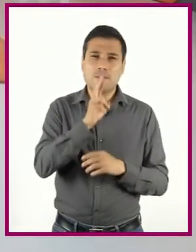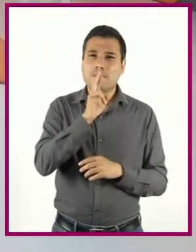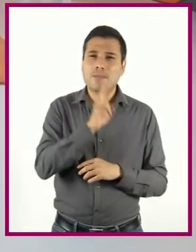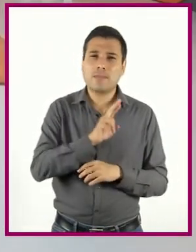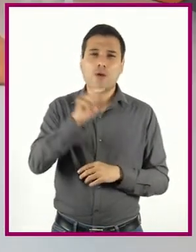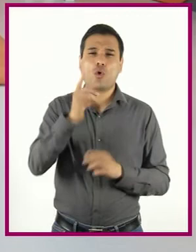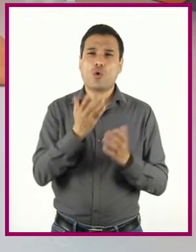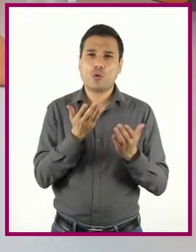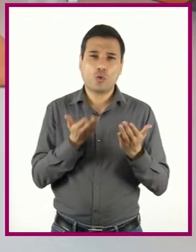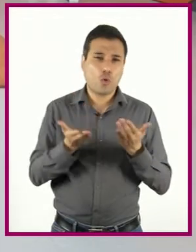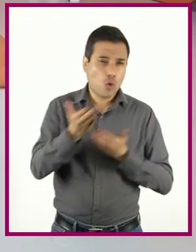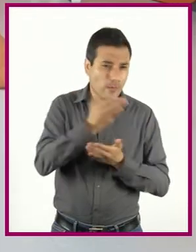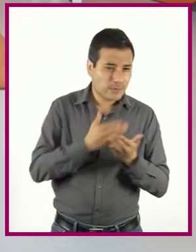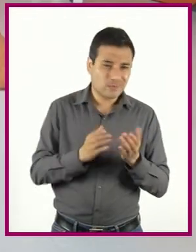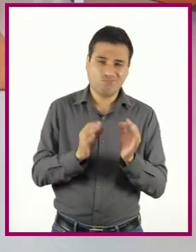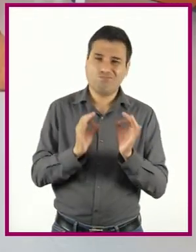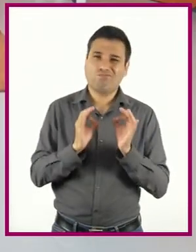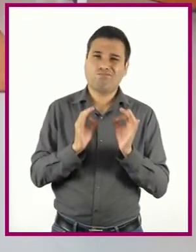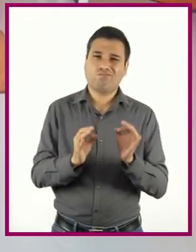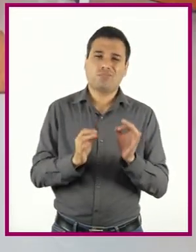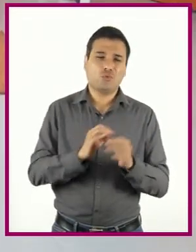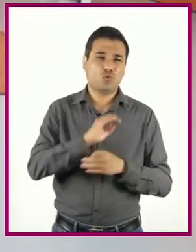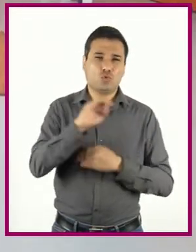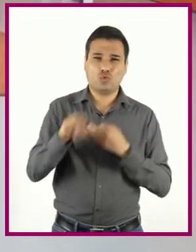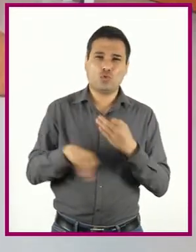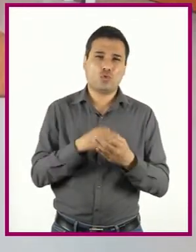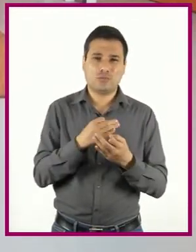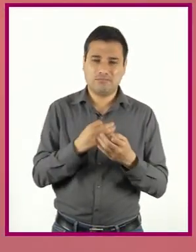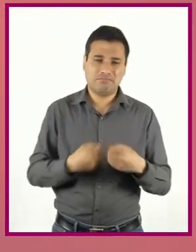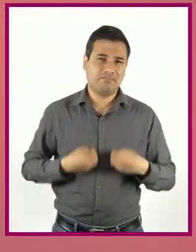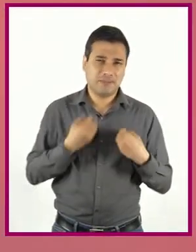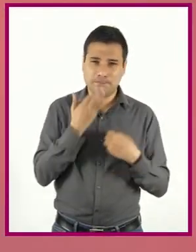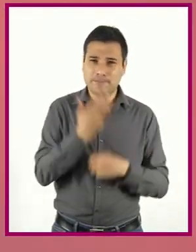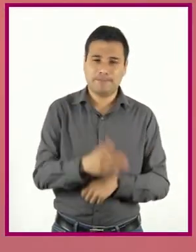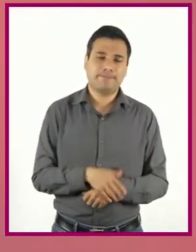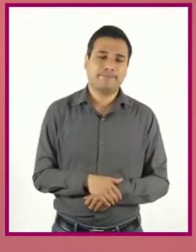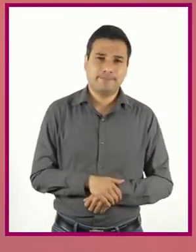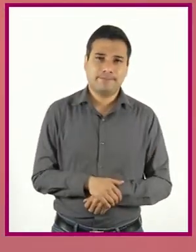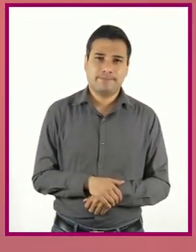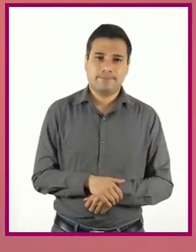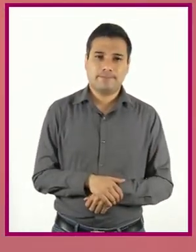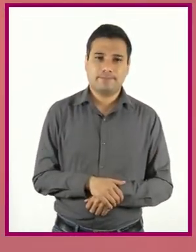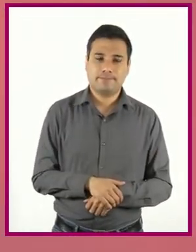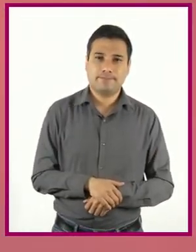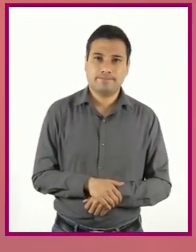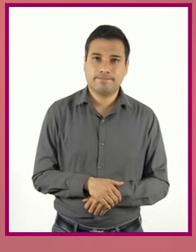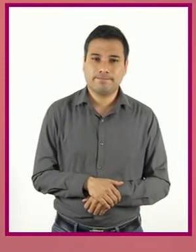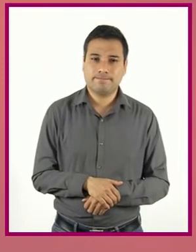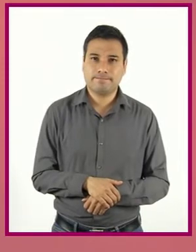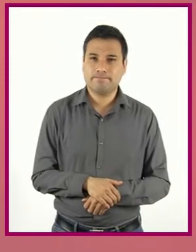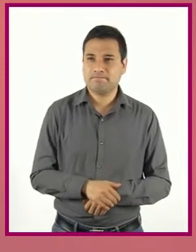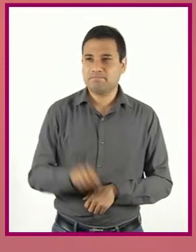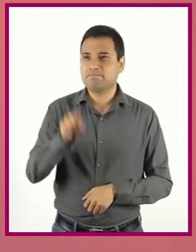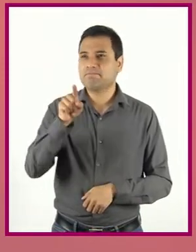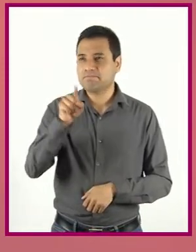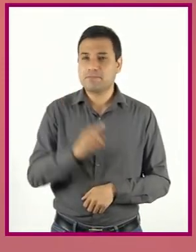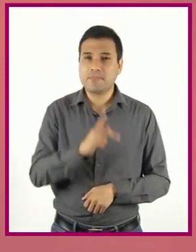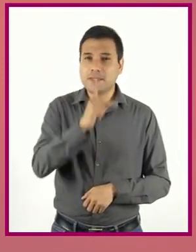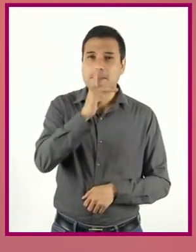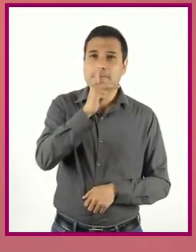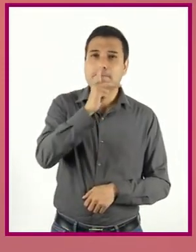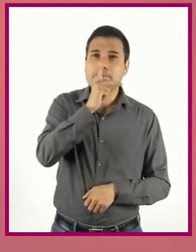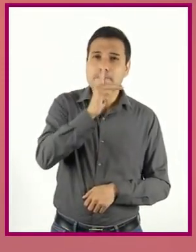planeta sustentable en el que todos podamos habitar. ¿Qué recomendaciones puede dar a los padres de